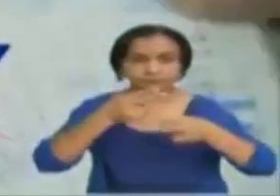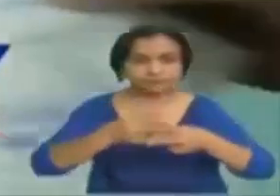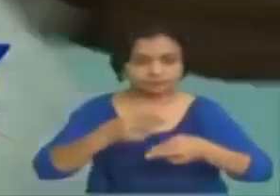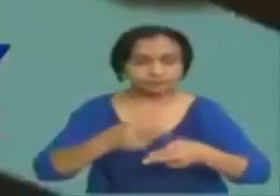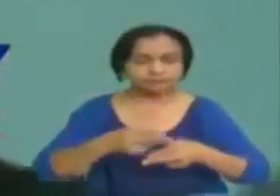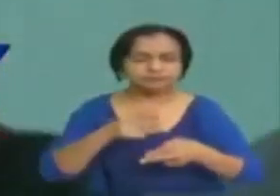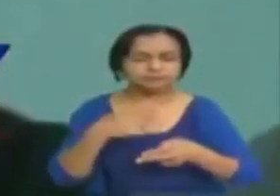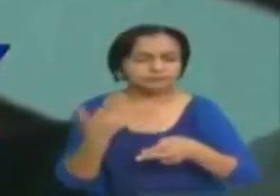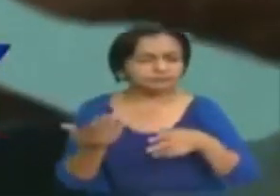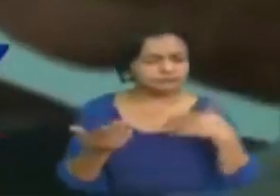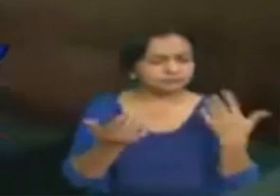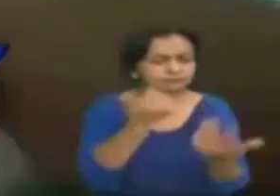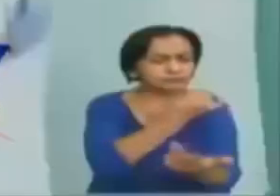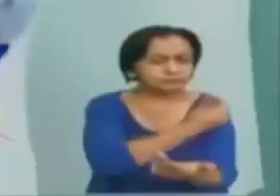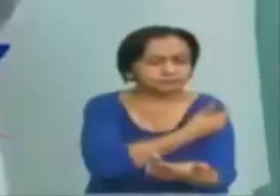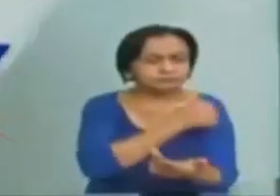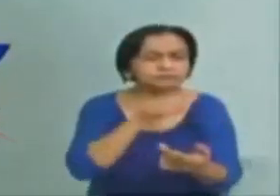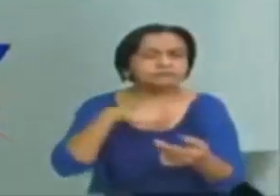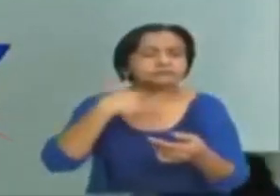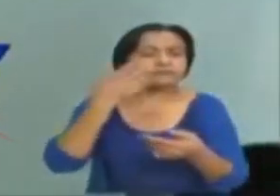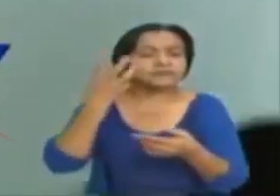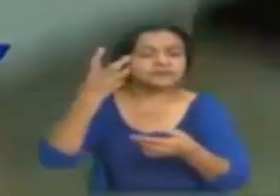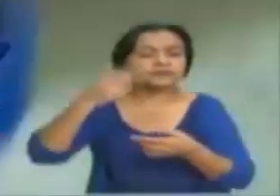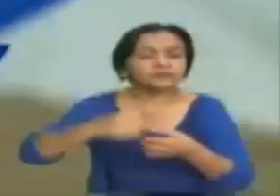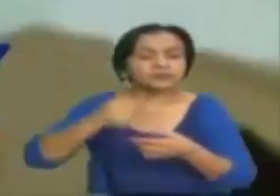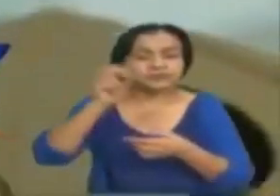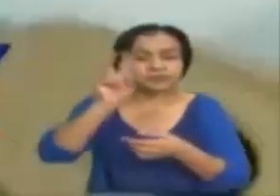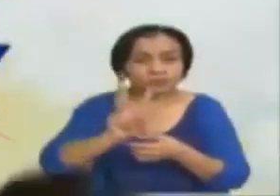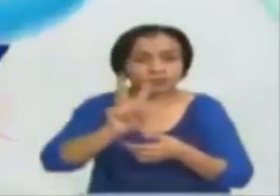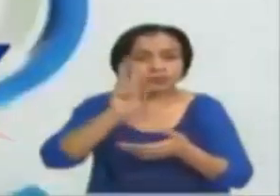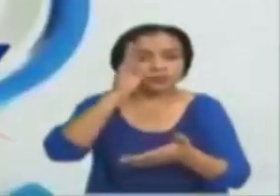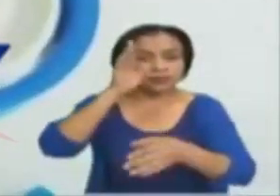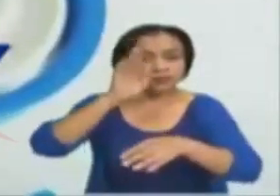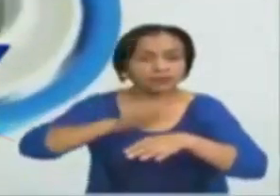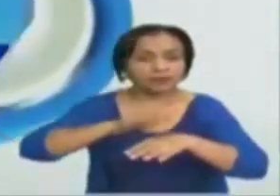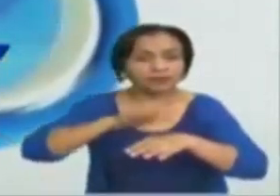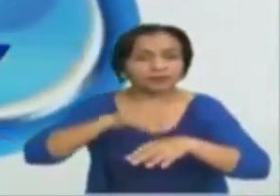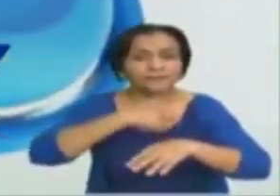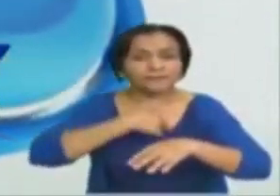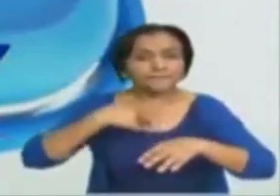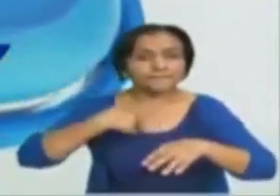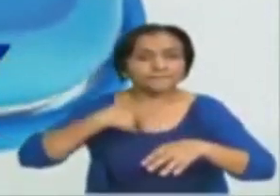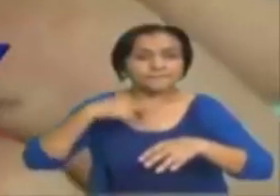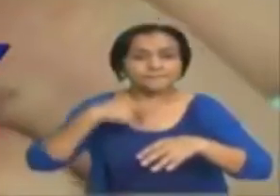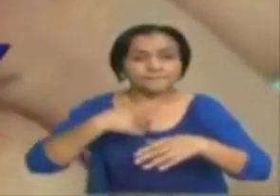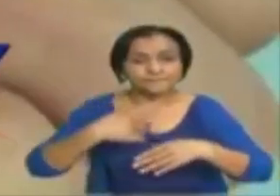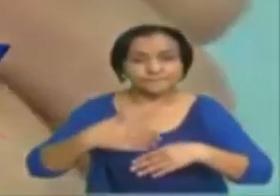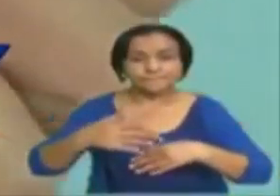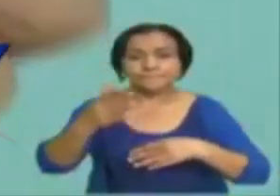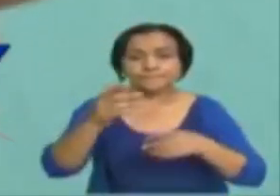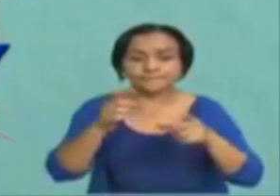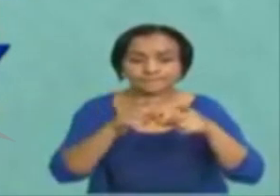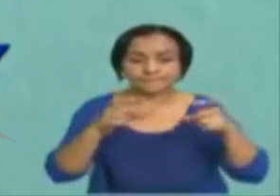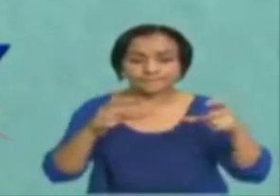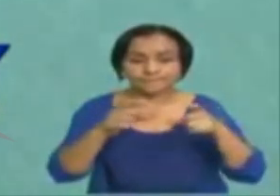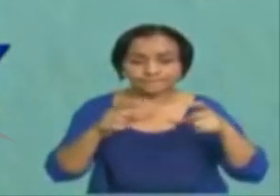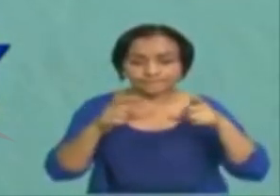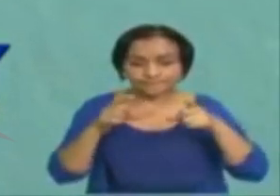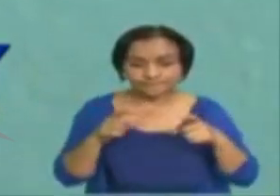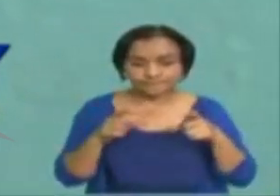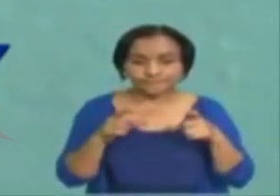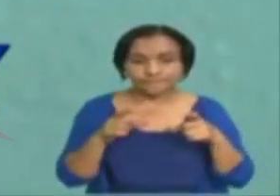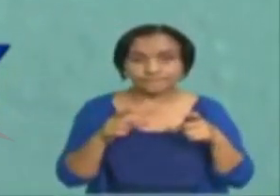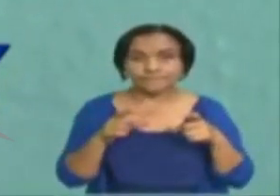11. También el Centro de Salud del Territorio de Malpaisillo, el anterior es en Mina de Limón. Y